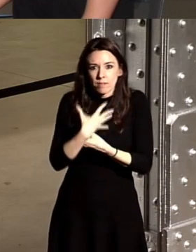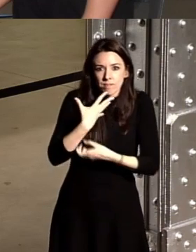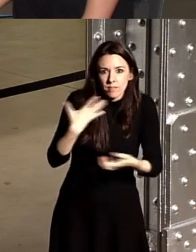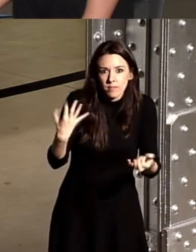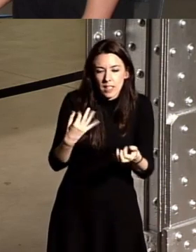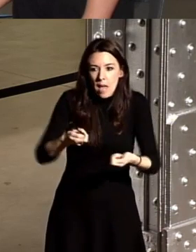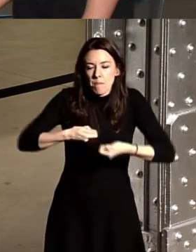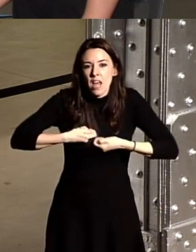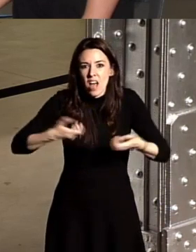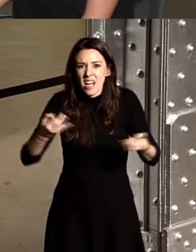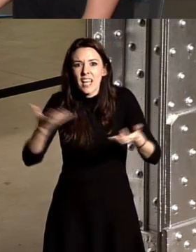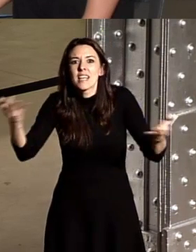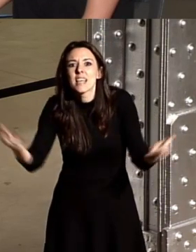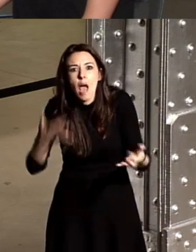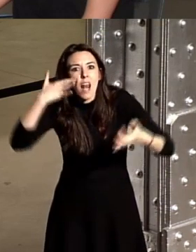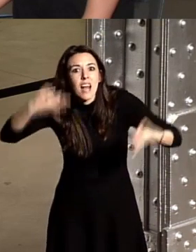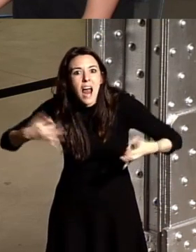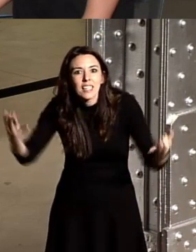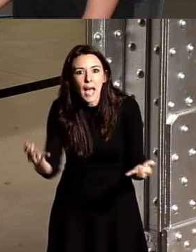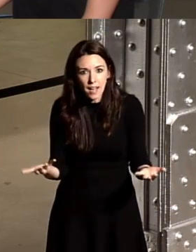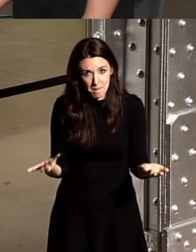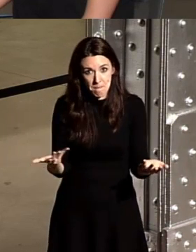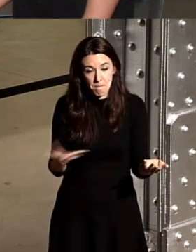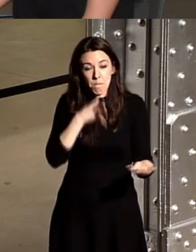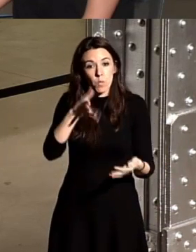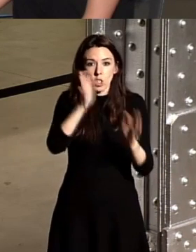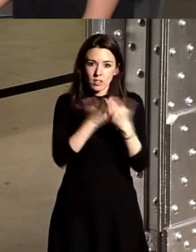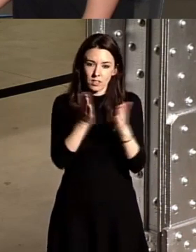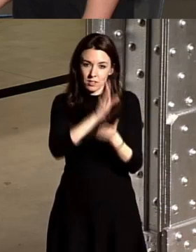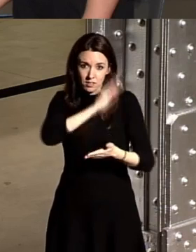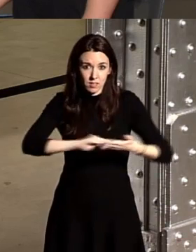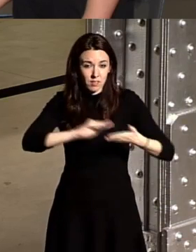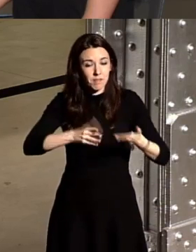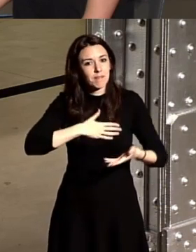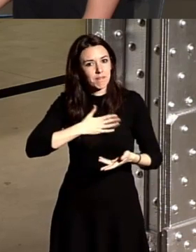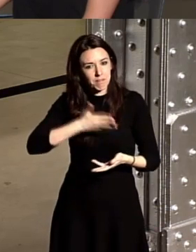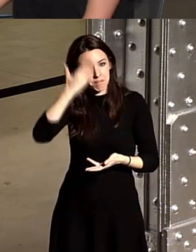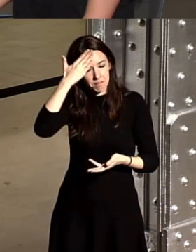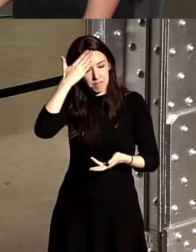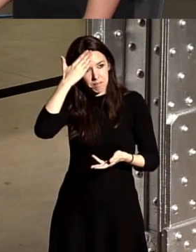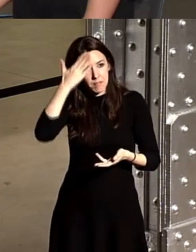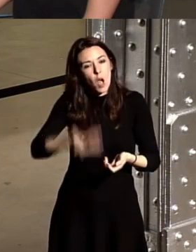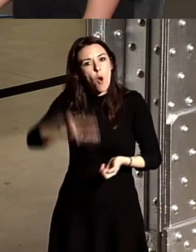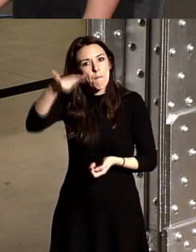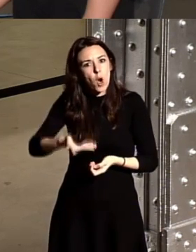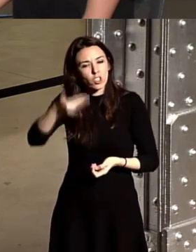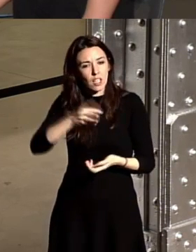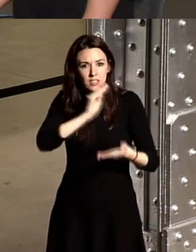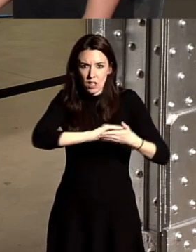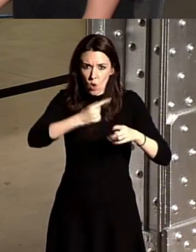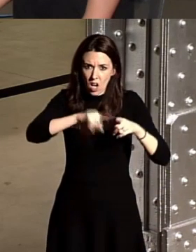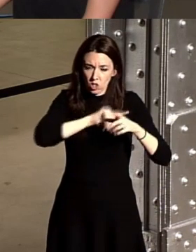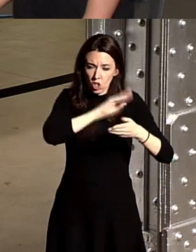qué pasa ahí realmente. Entonces, por eso escribí el libro, porque para mí es muy importante escribir las